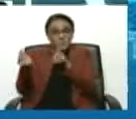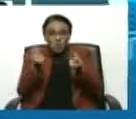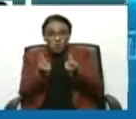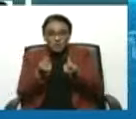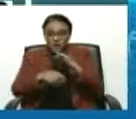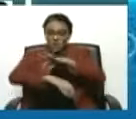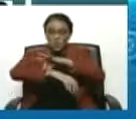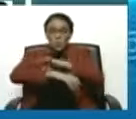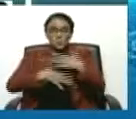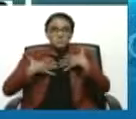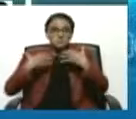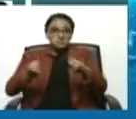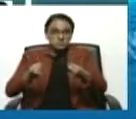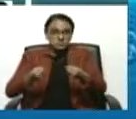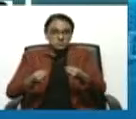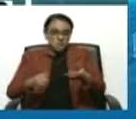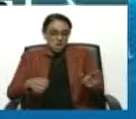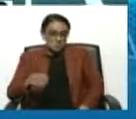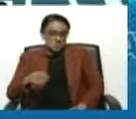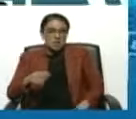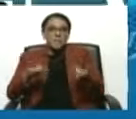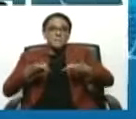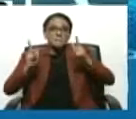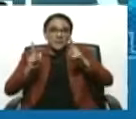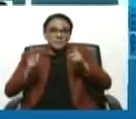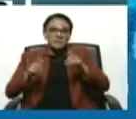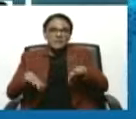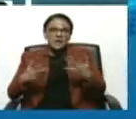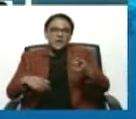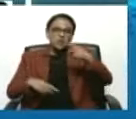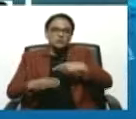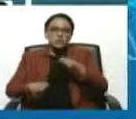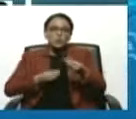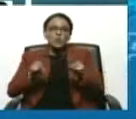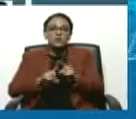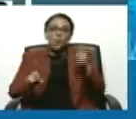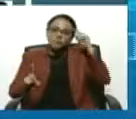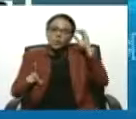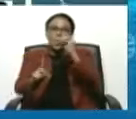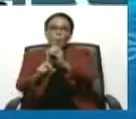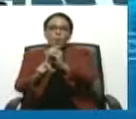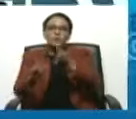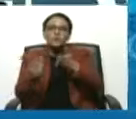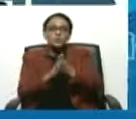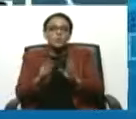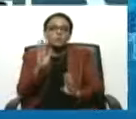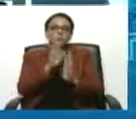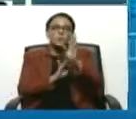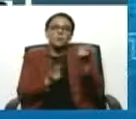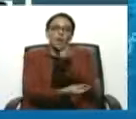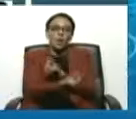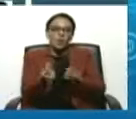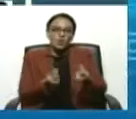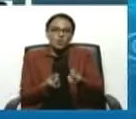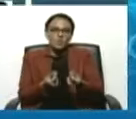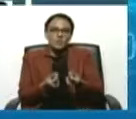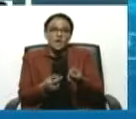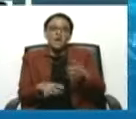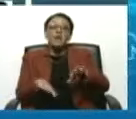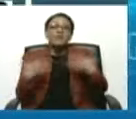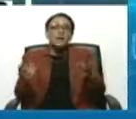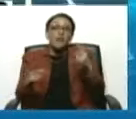monetaria que permita ir a cumplir el objetivo de una economía. ¿Cuál es el objetivo de la